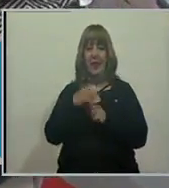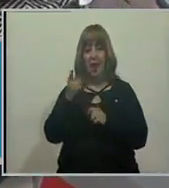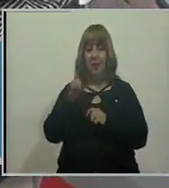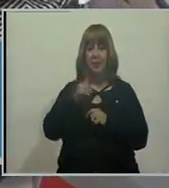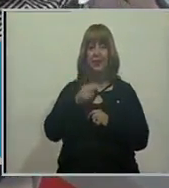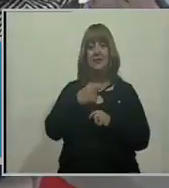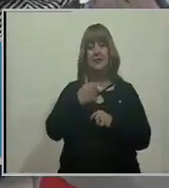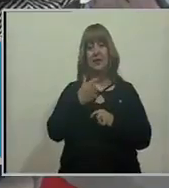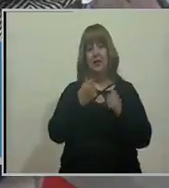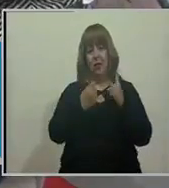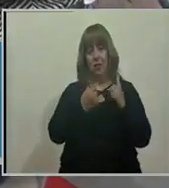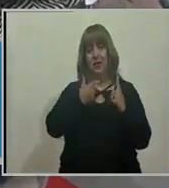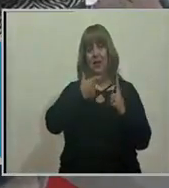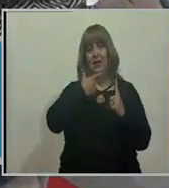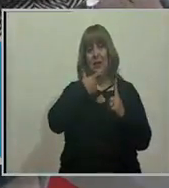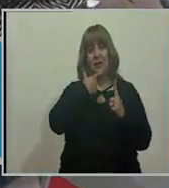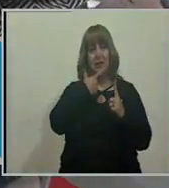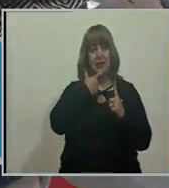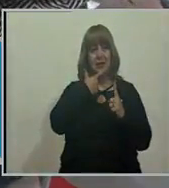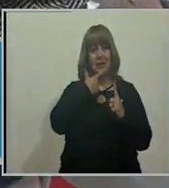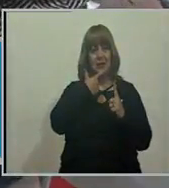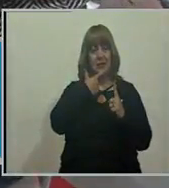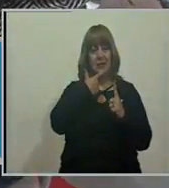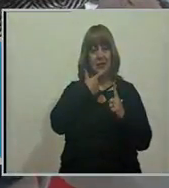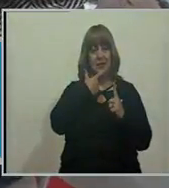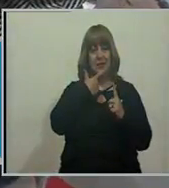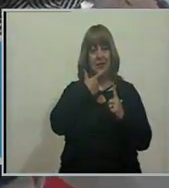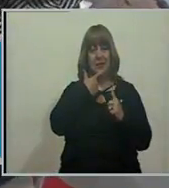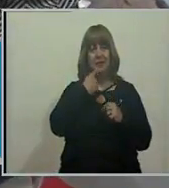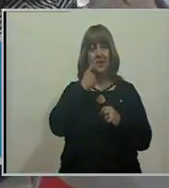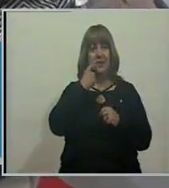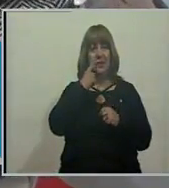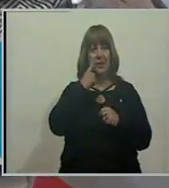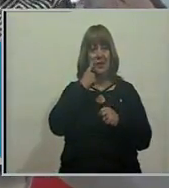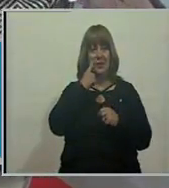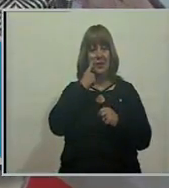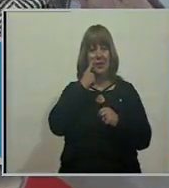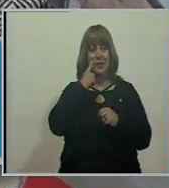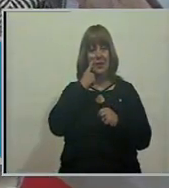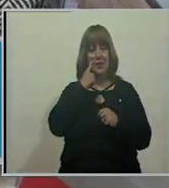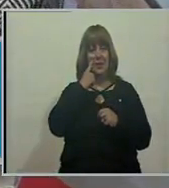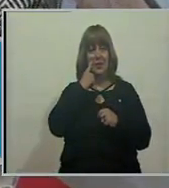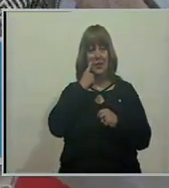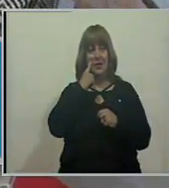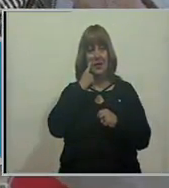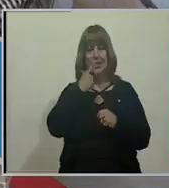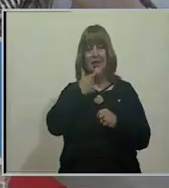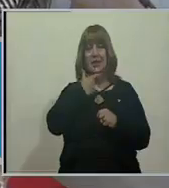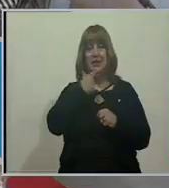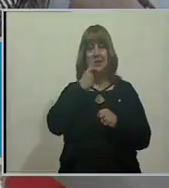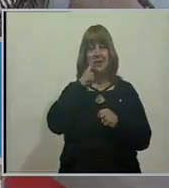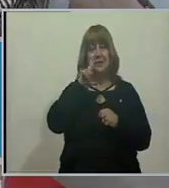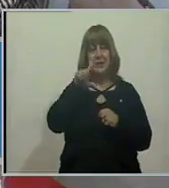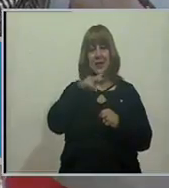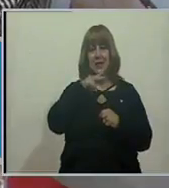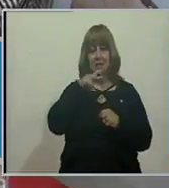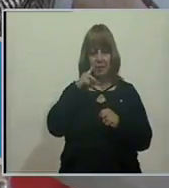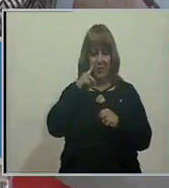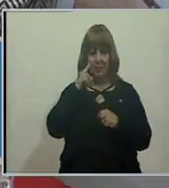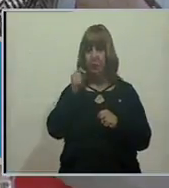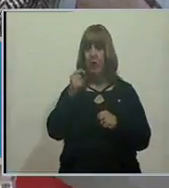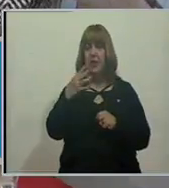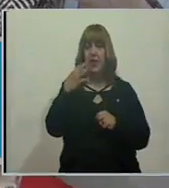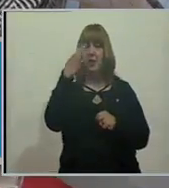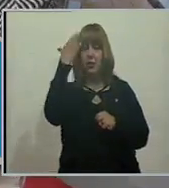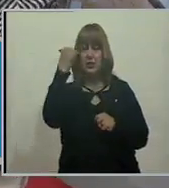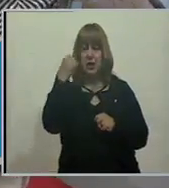con Silvi, vos dale el micrófono a Clau, y así vamos hasta el centro con la sucia hermosa. Silvi, ¿por qué crees que te llamaron? ¿Qué